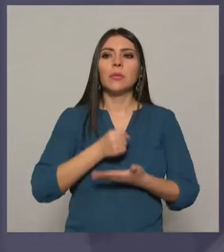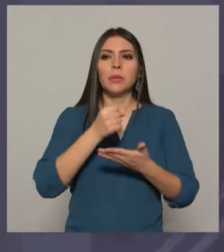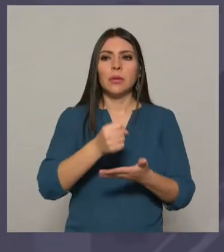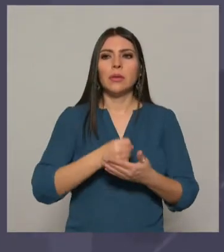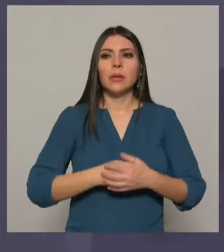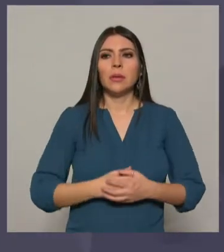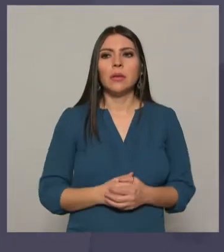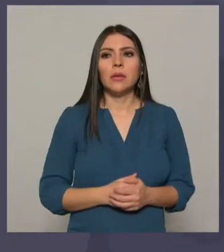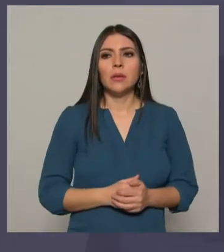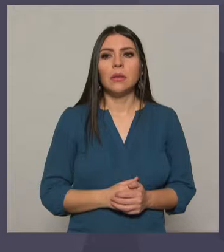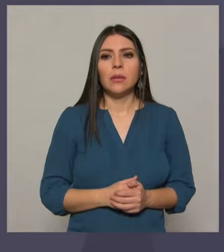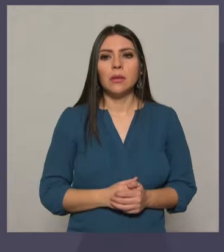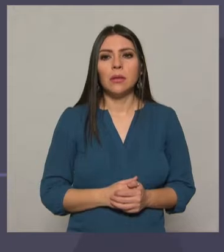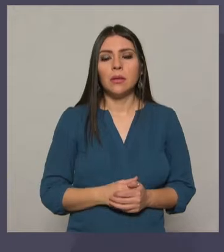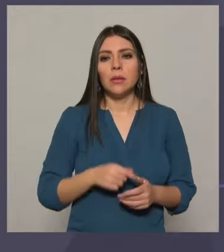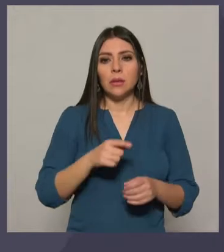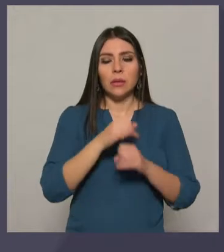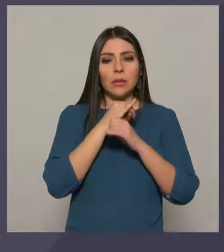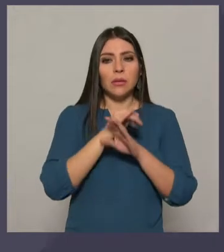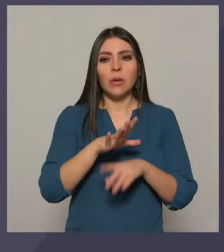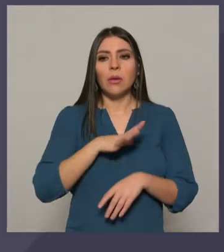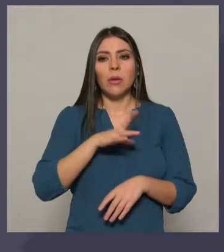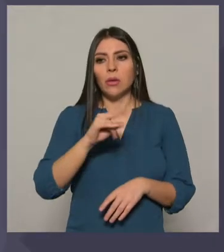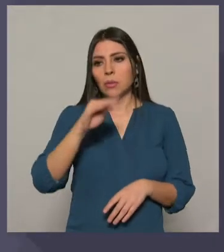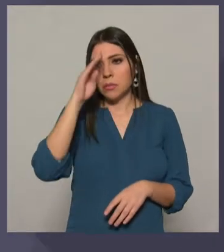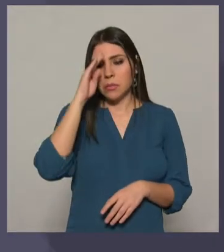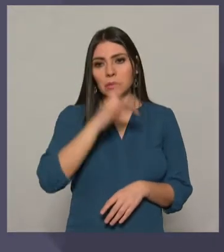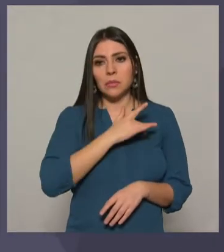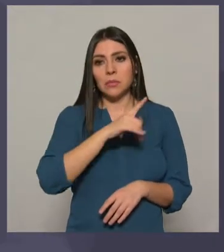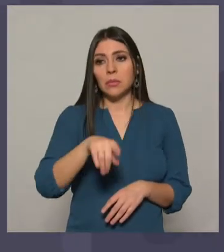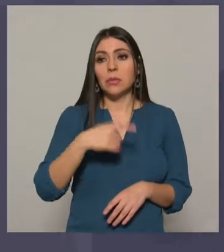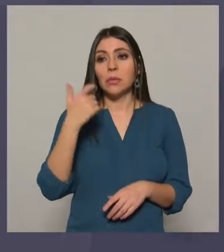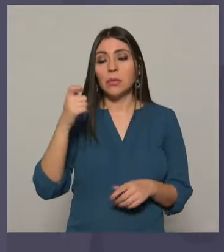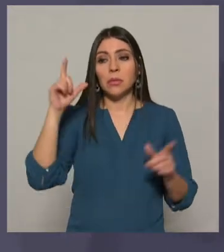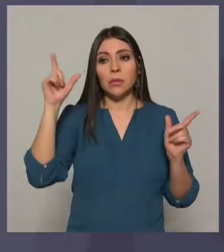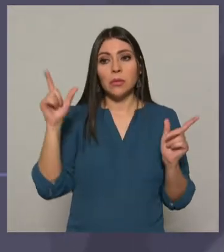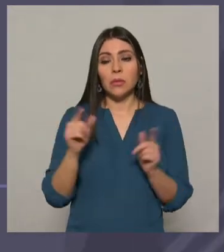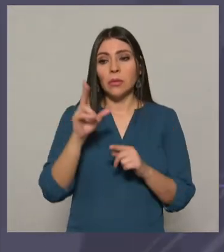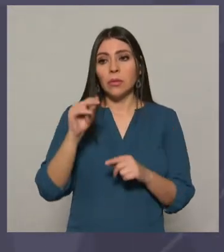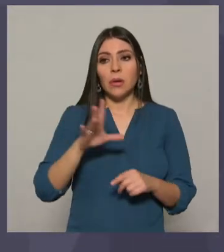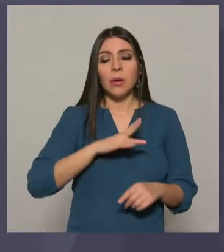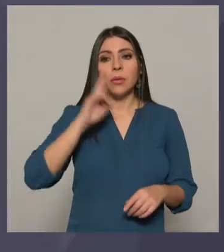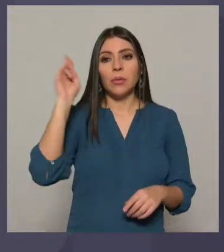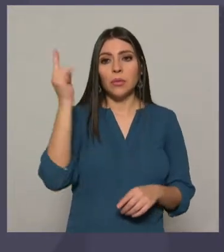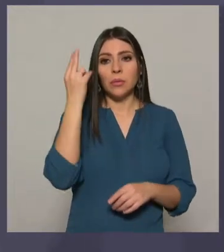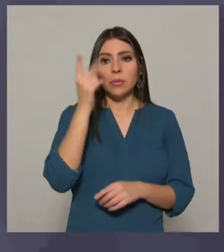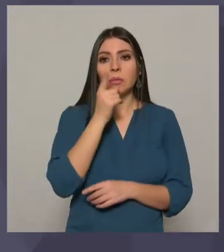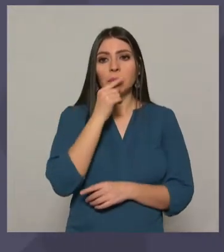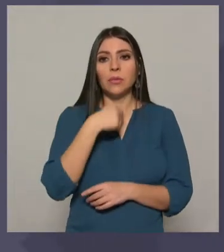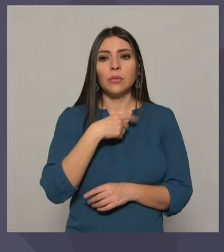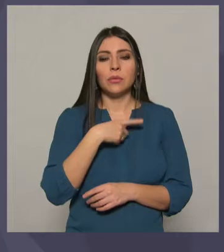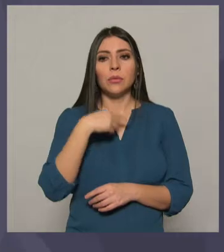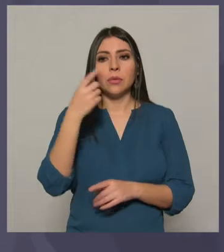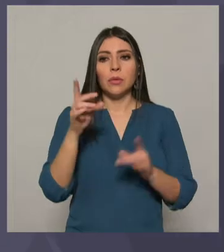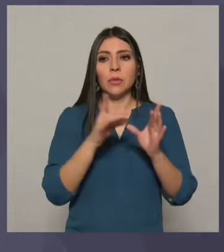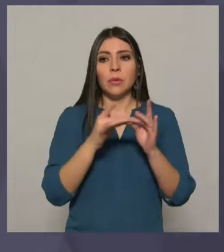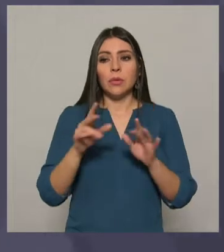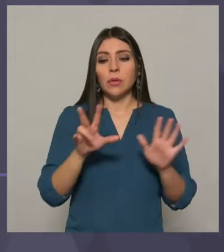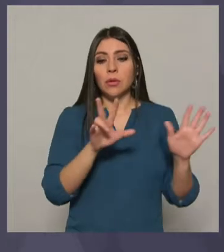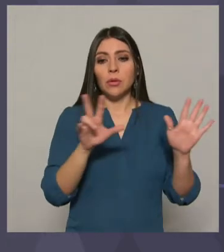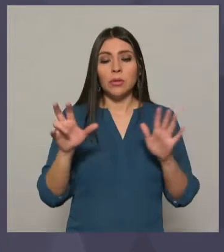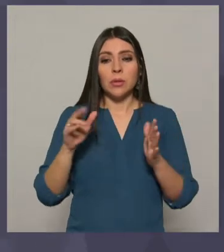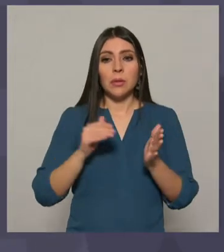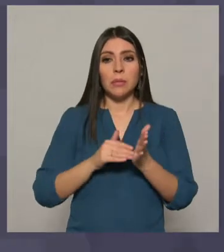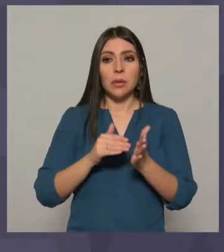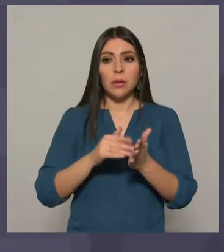tienes ahí, Héctor, porque no está considerado. Okay. Yo te puedo decir que no hay un recorte para la Universidad de la Policía. Te puedo decir que de los 800 millones